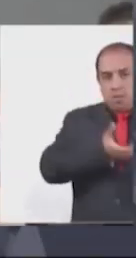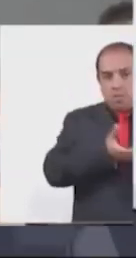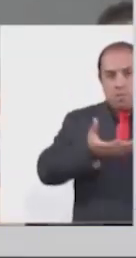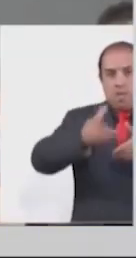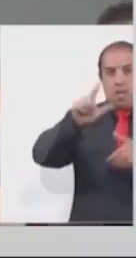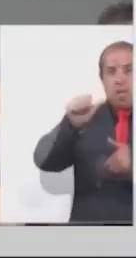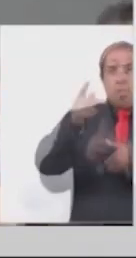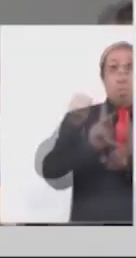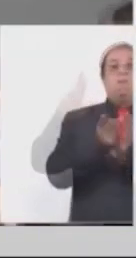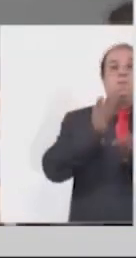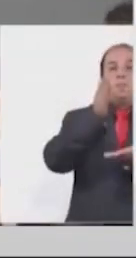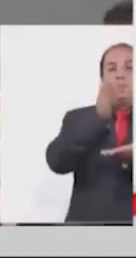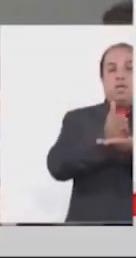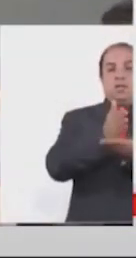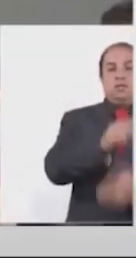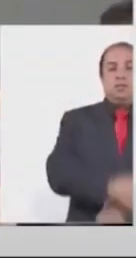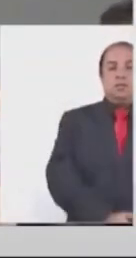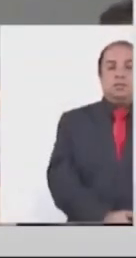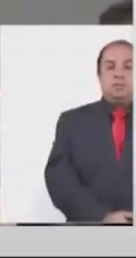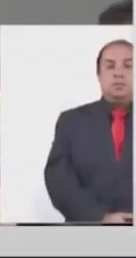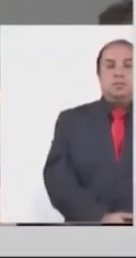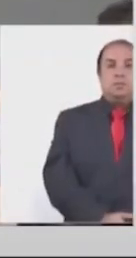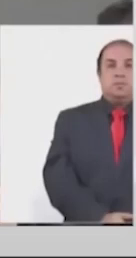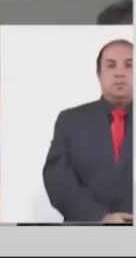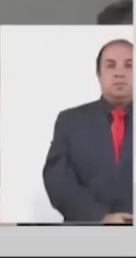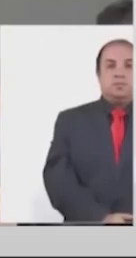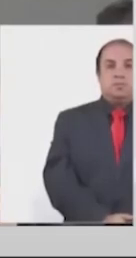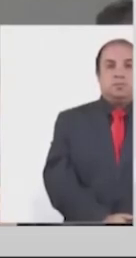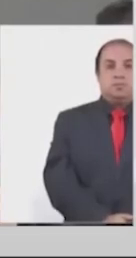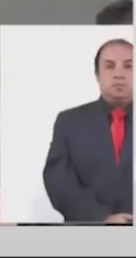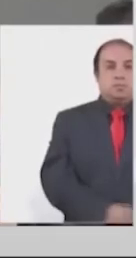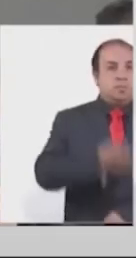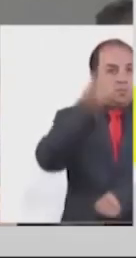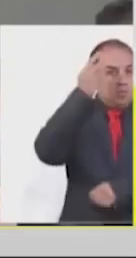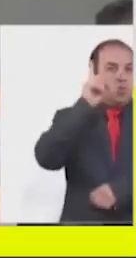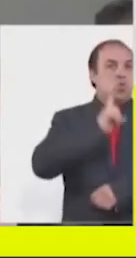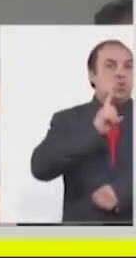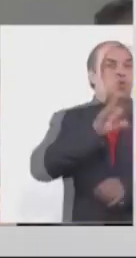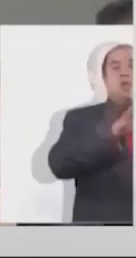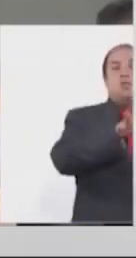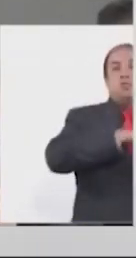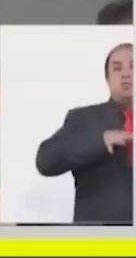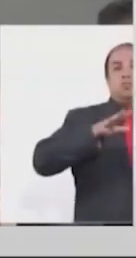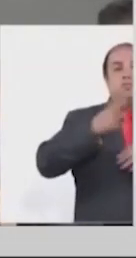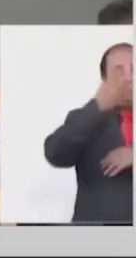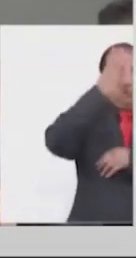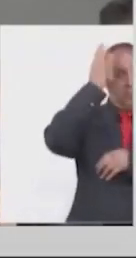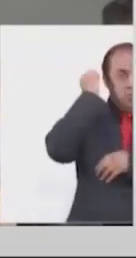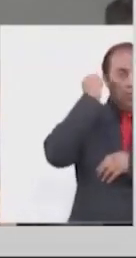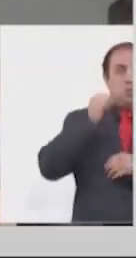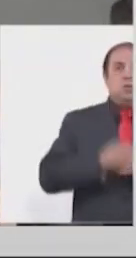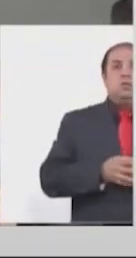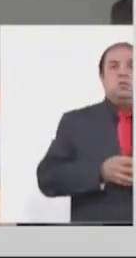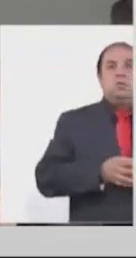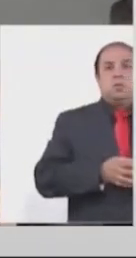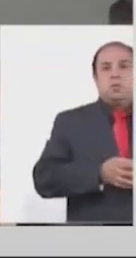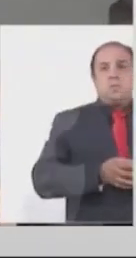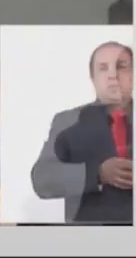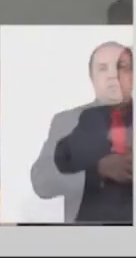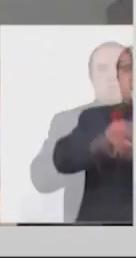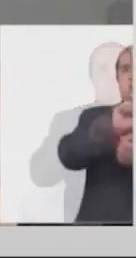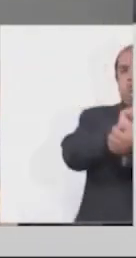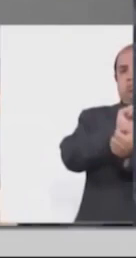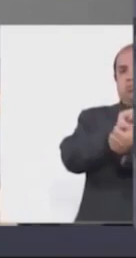médicos forenses quisieron este trabajo y los de la Ciudad de México que sin el expediente del Estado de Morelos